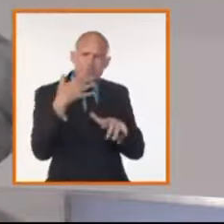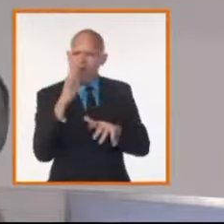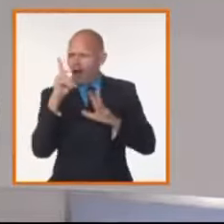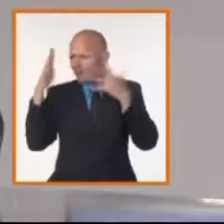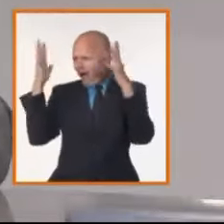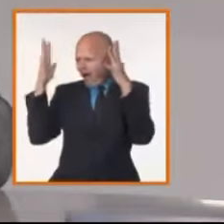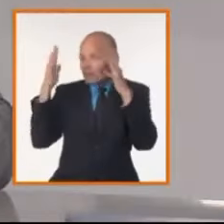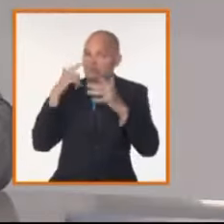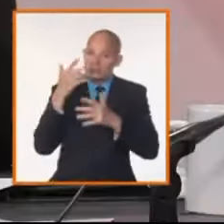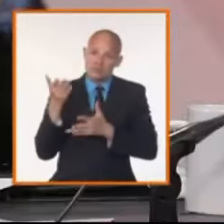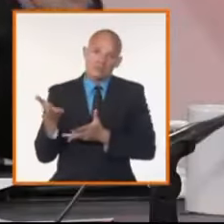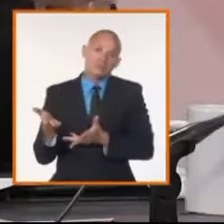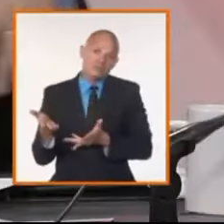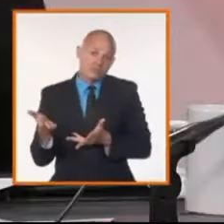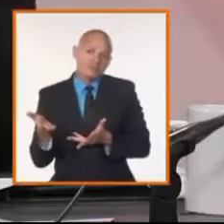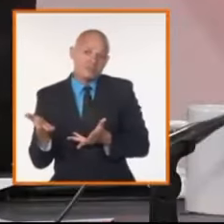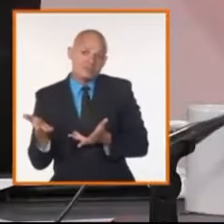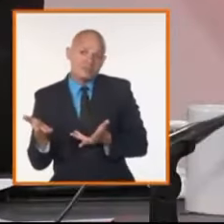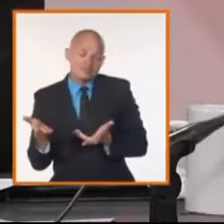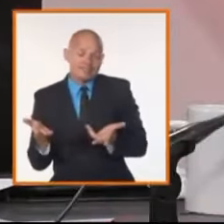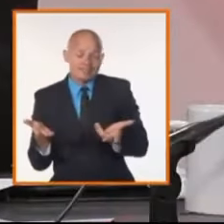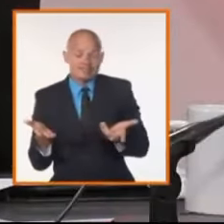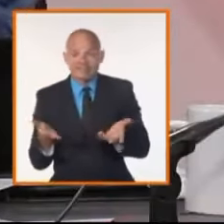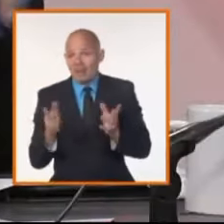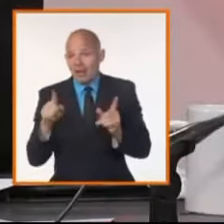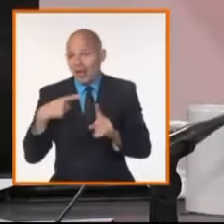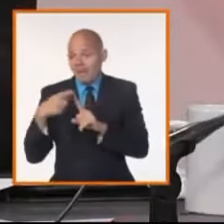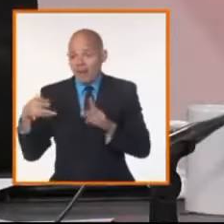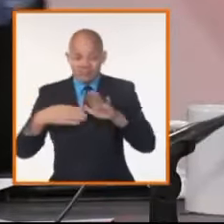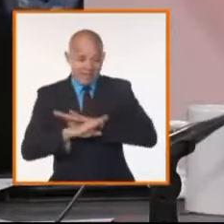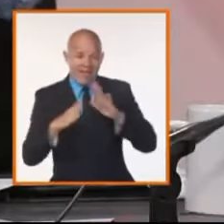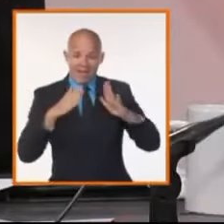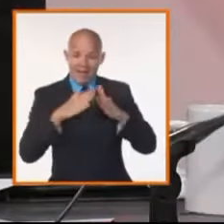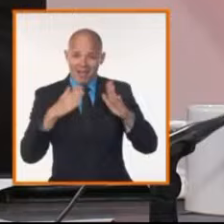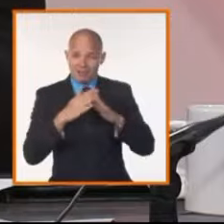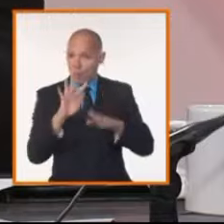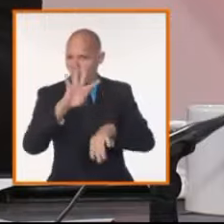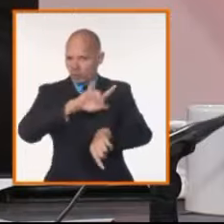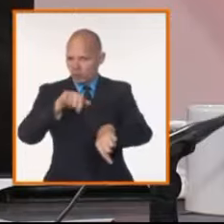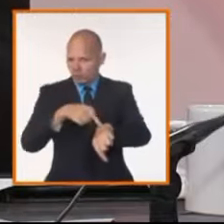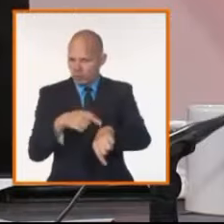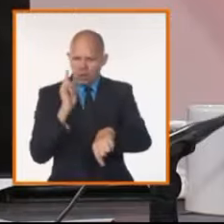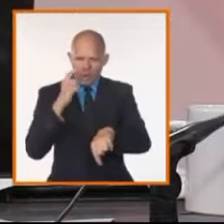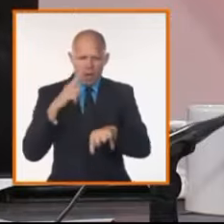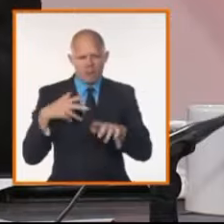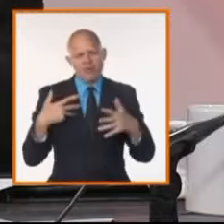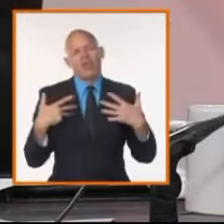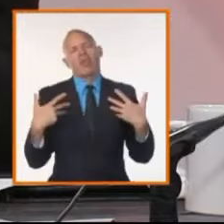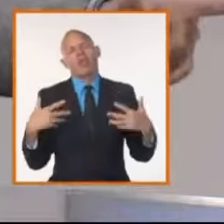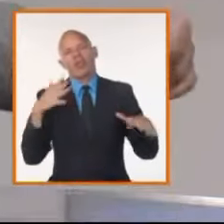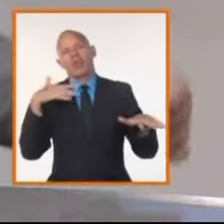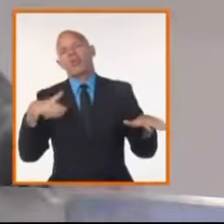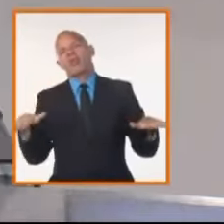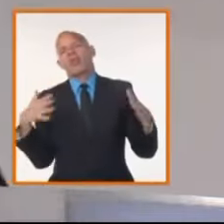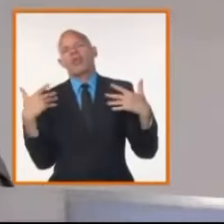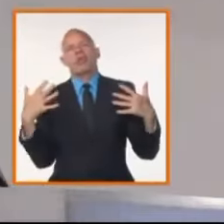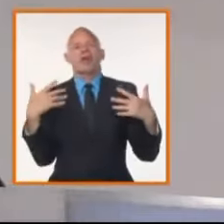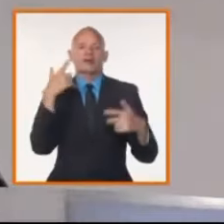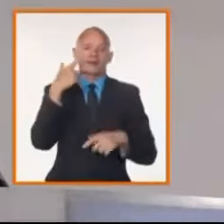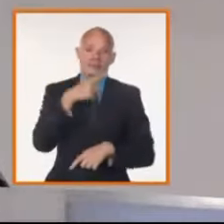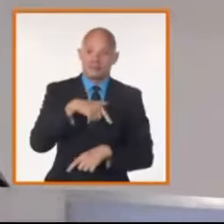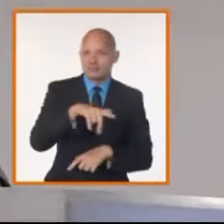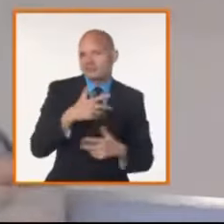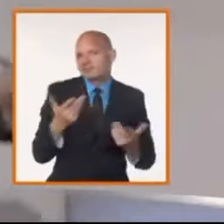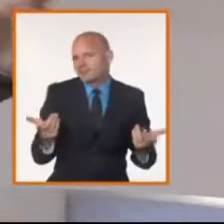encuentro informal este de 4 horas en la residencia de cinp muy relajados muy muy Franco eh lo lo decías